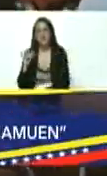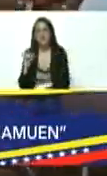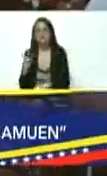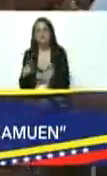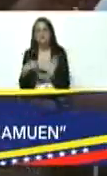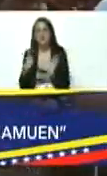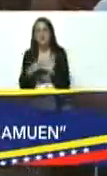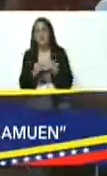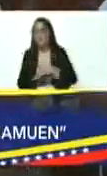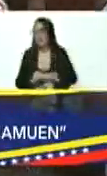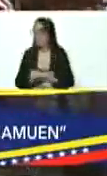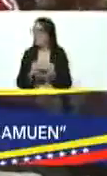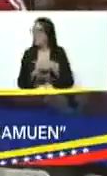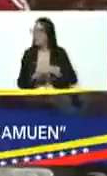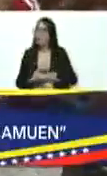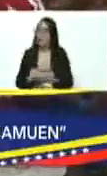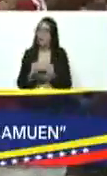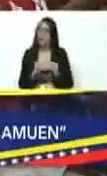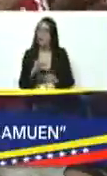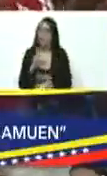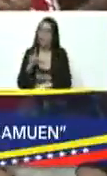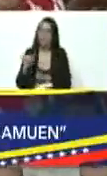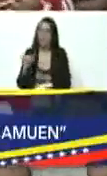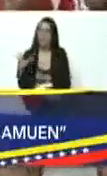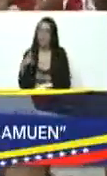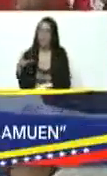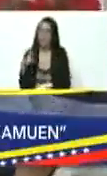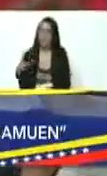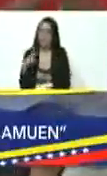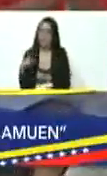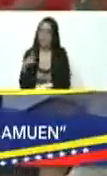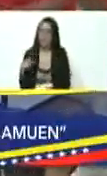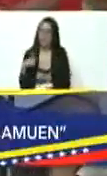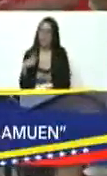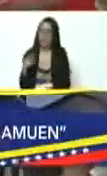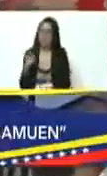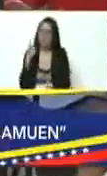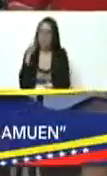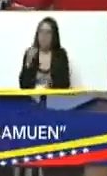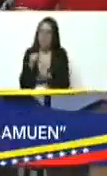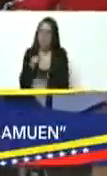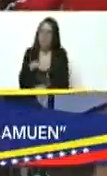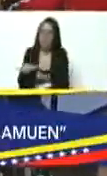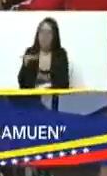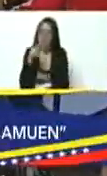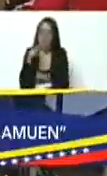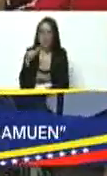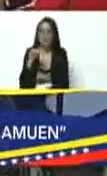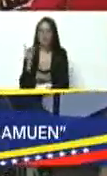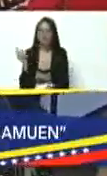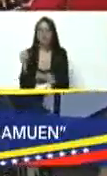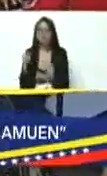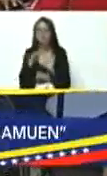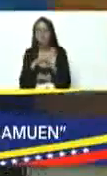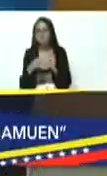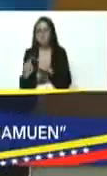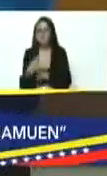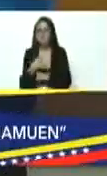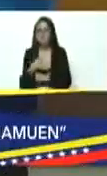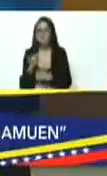totalmente recuperado, un CDI de lujo, algo para el pueblo de acuerdo a las instrucciones.